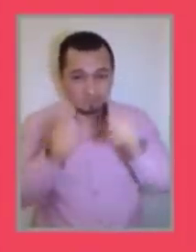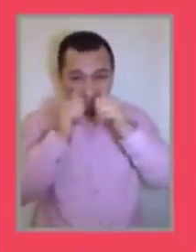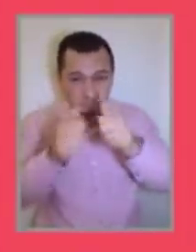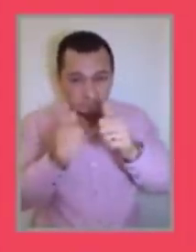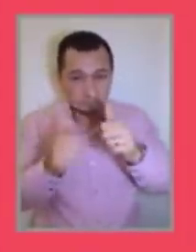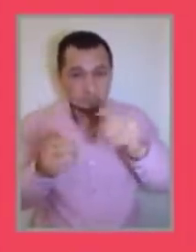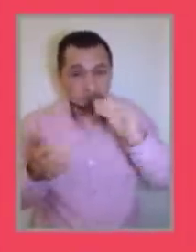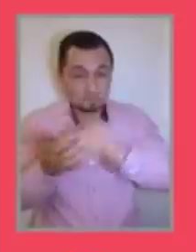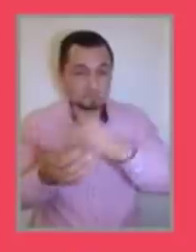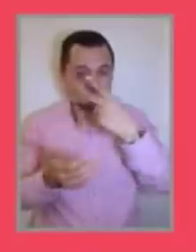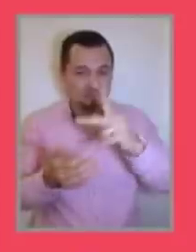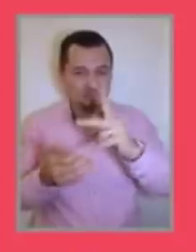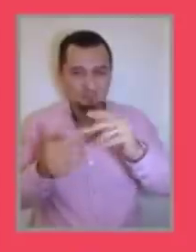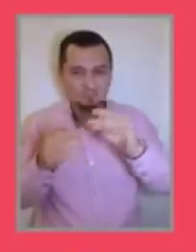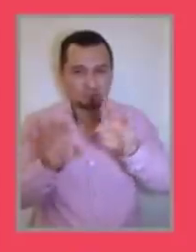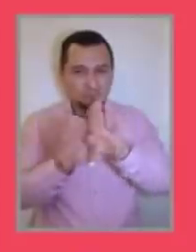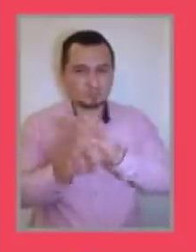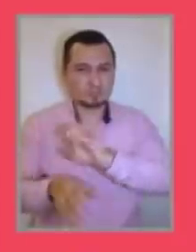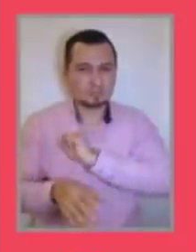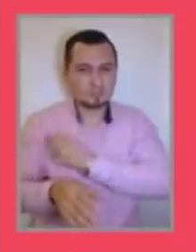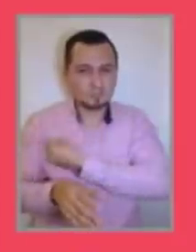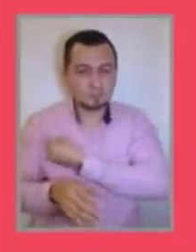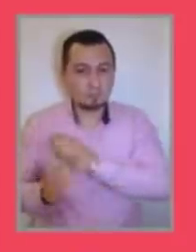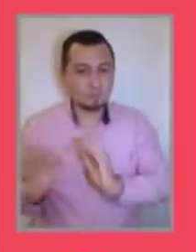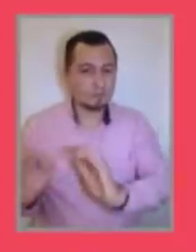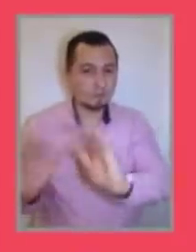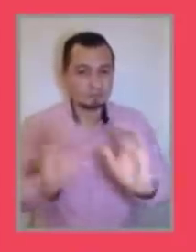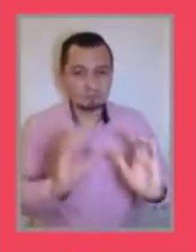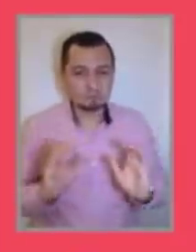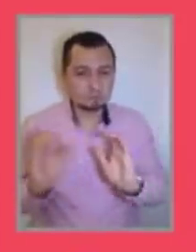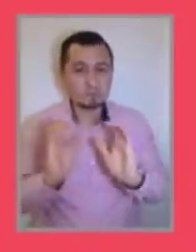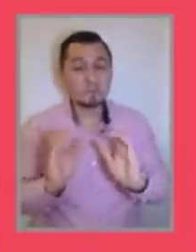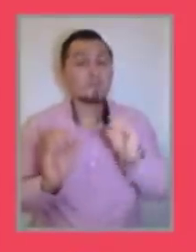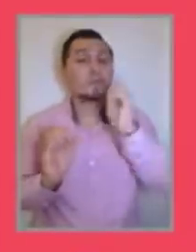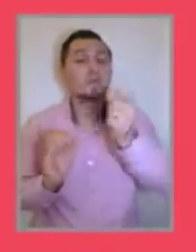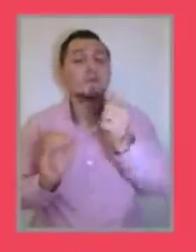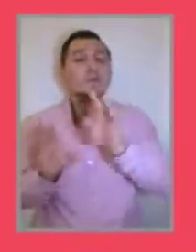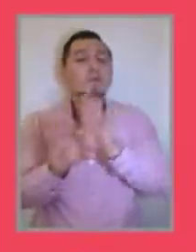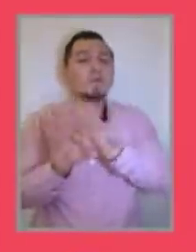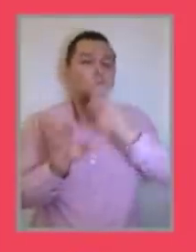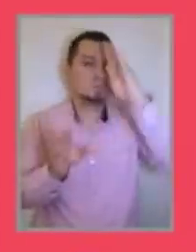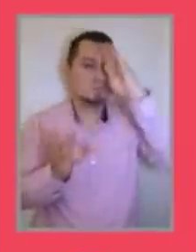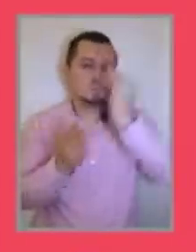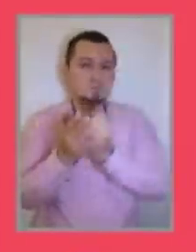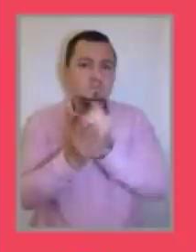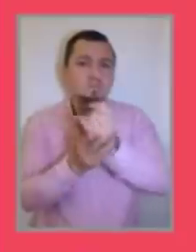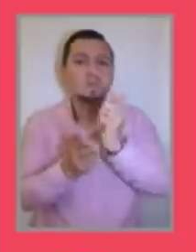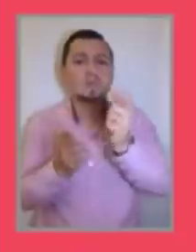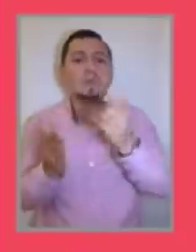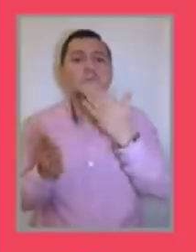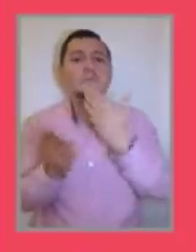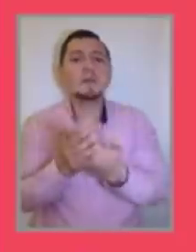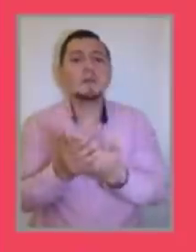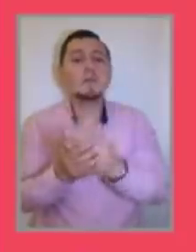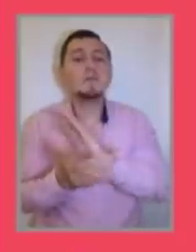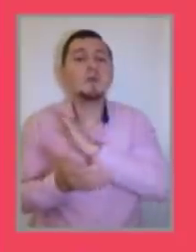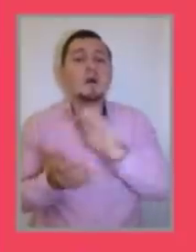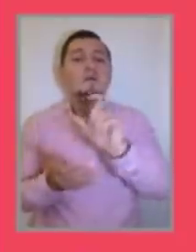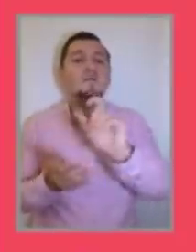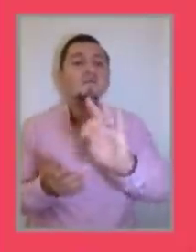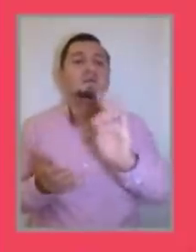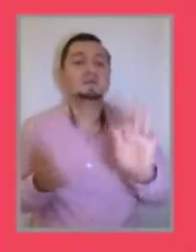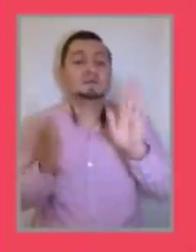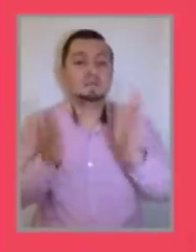mesa de salud a partir de la información que se defina como adecuada para poder fijar una fecha de